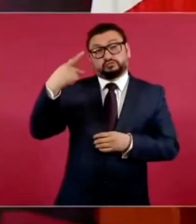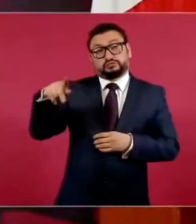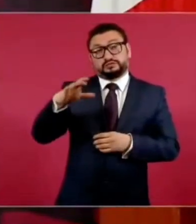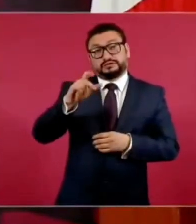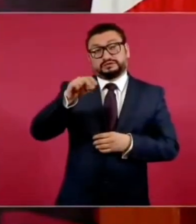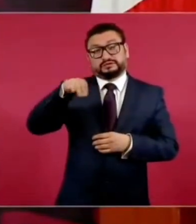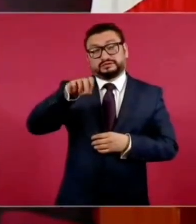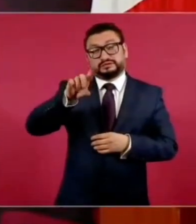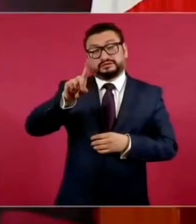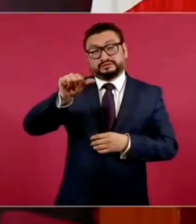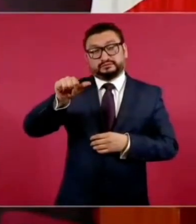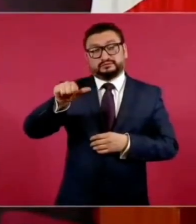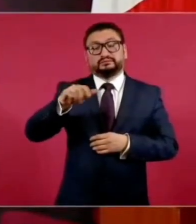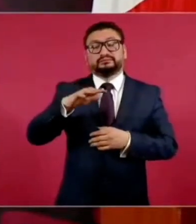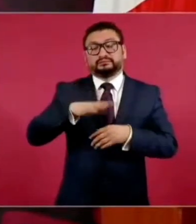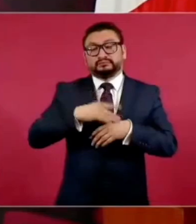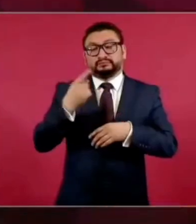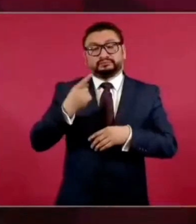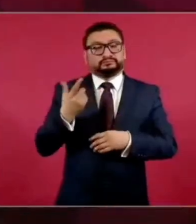porque